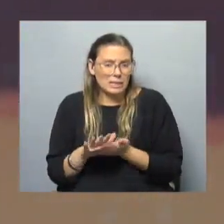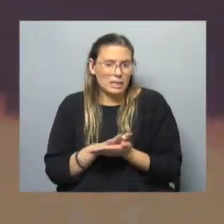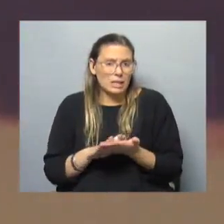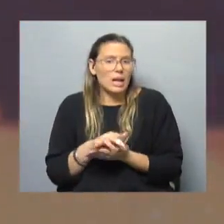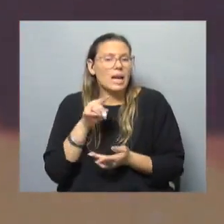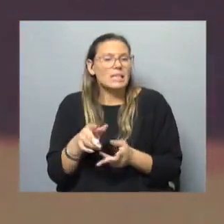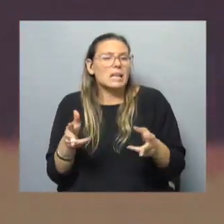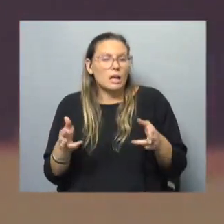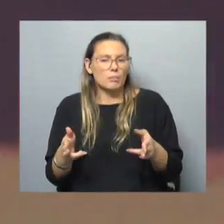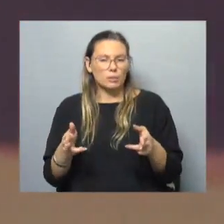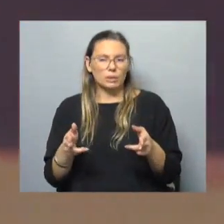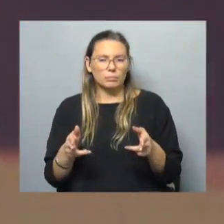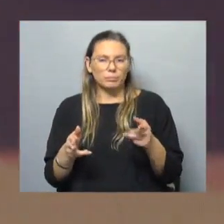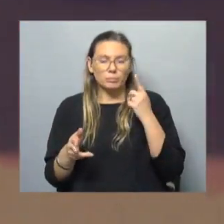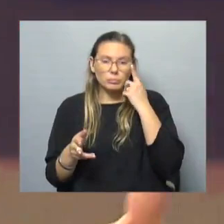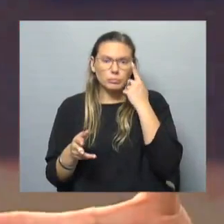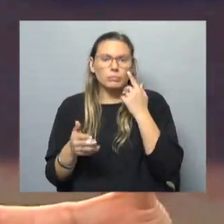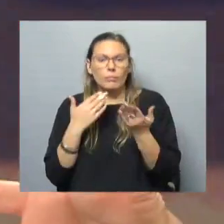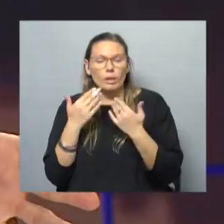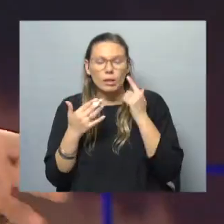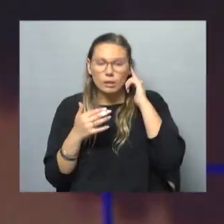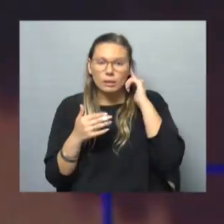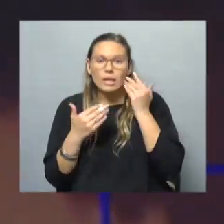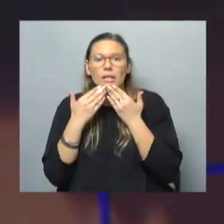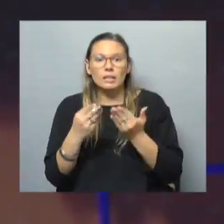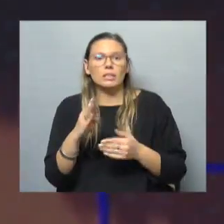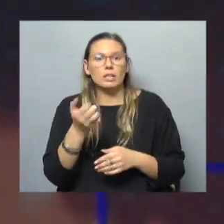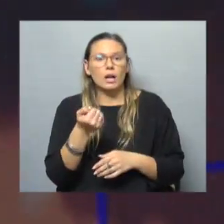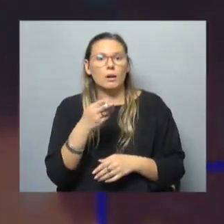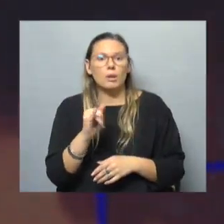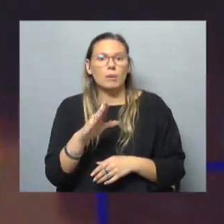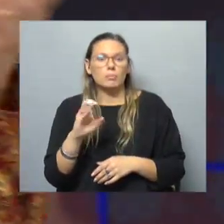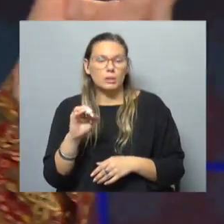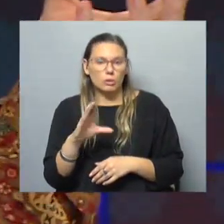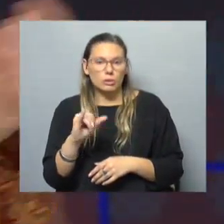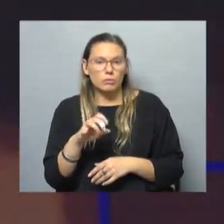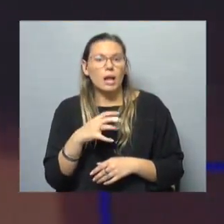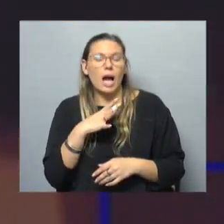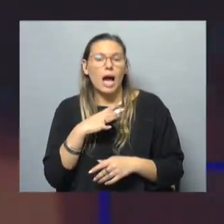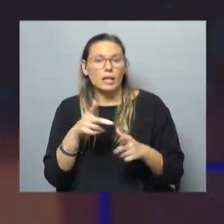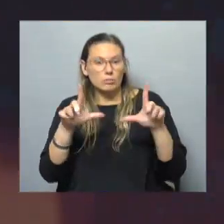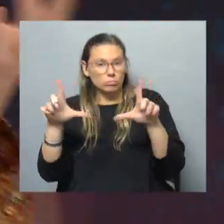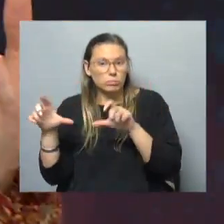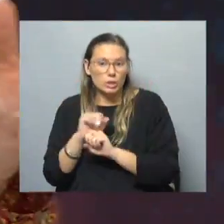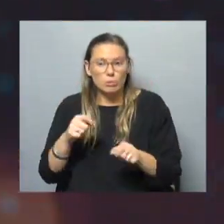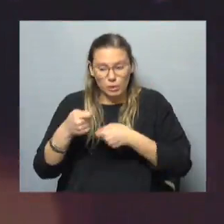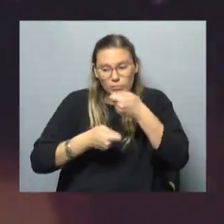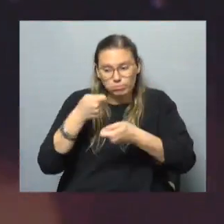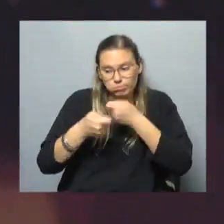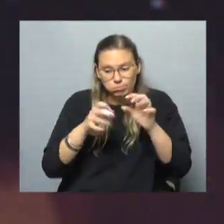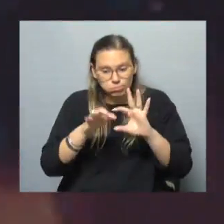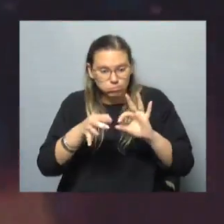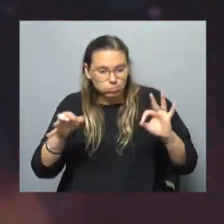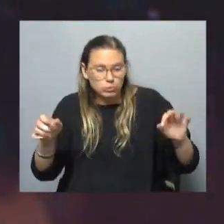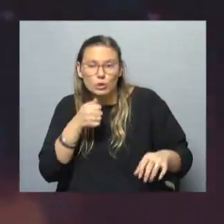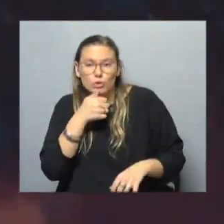de esa época. Así que bueno, para es hablar que, de todo. Gracias a Papico Civils es que están esas imágenes y se puede reconstruir un poco